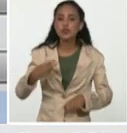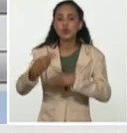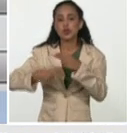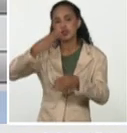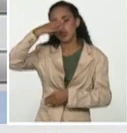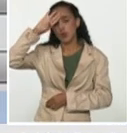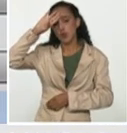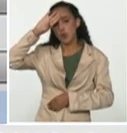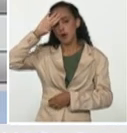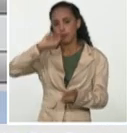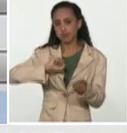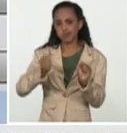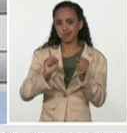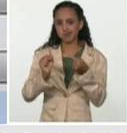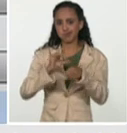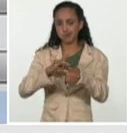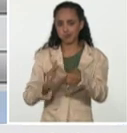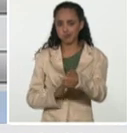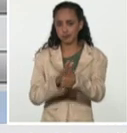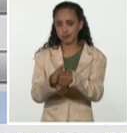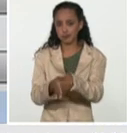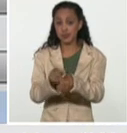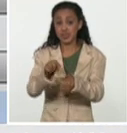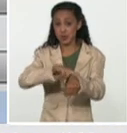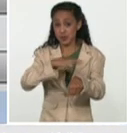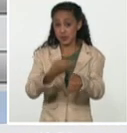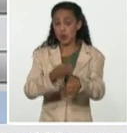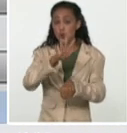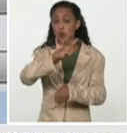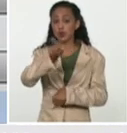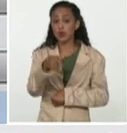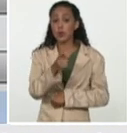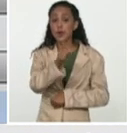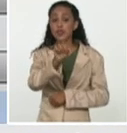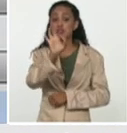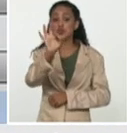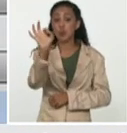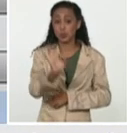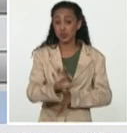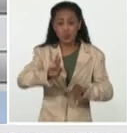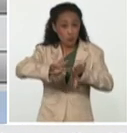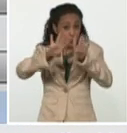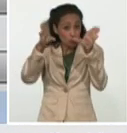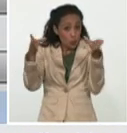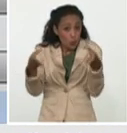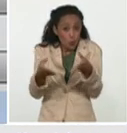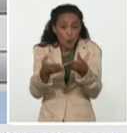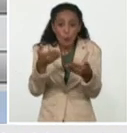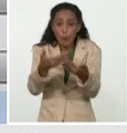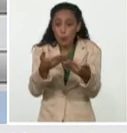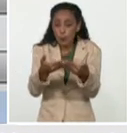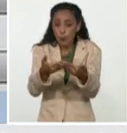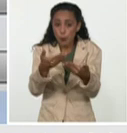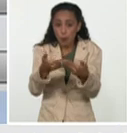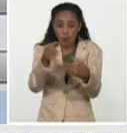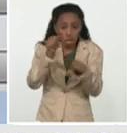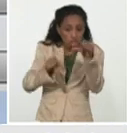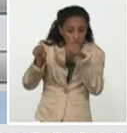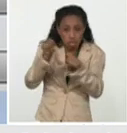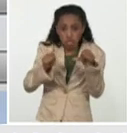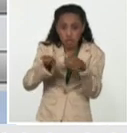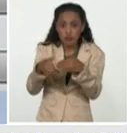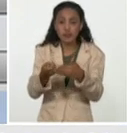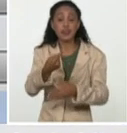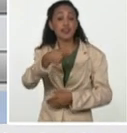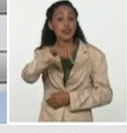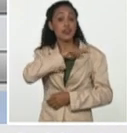transmisión. Eso hace que el 4,18% de todas las muestras procesadas en el día de ayer